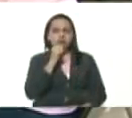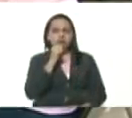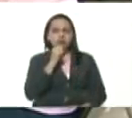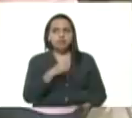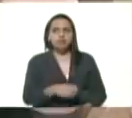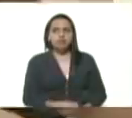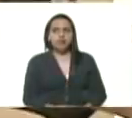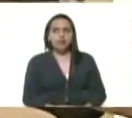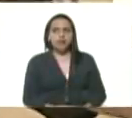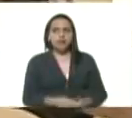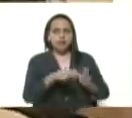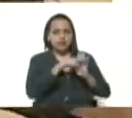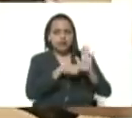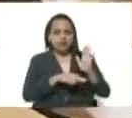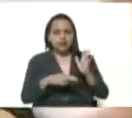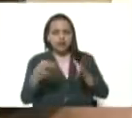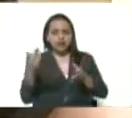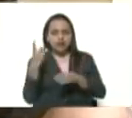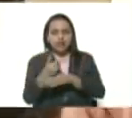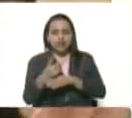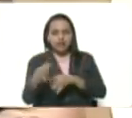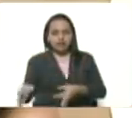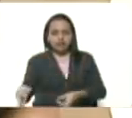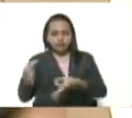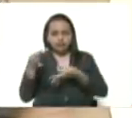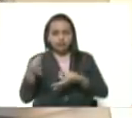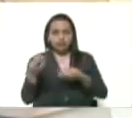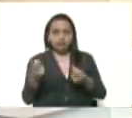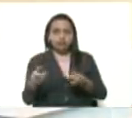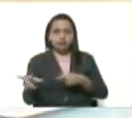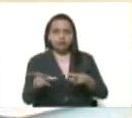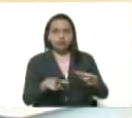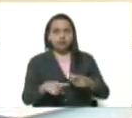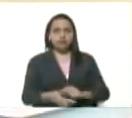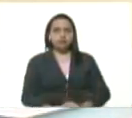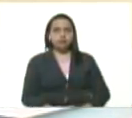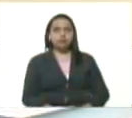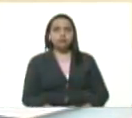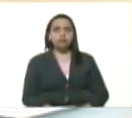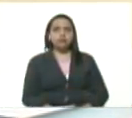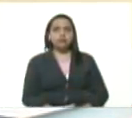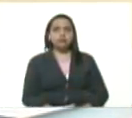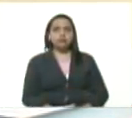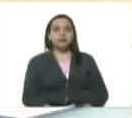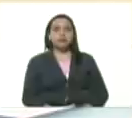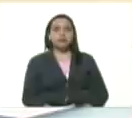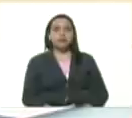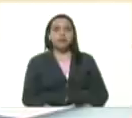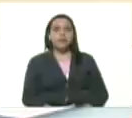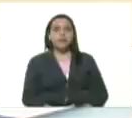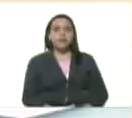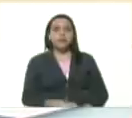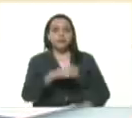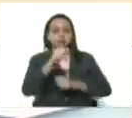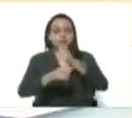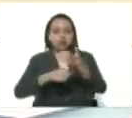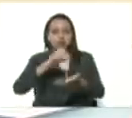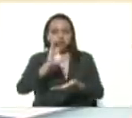Esa tablita la tenemos activada, precisamente. En el caso de